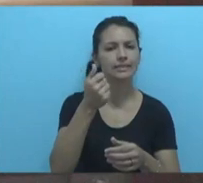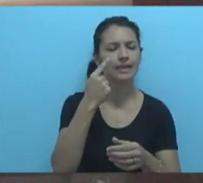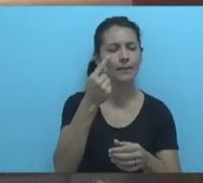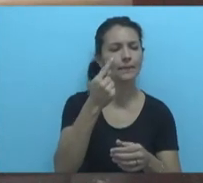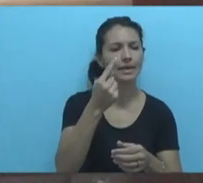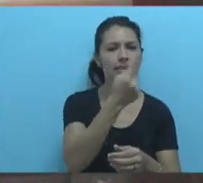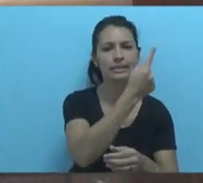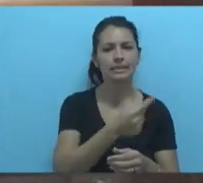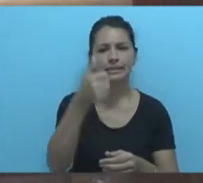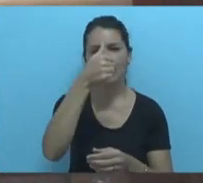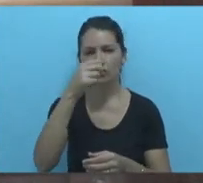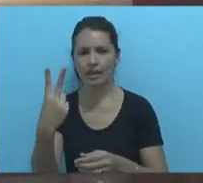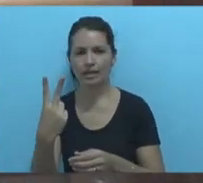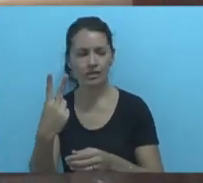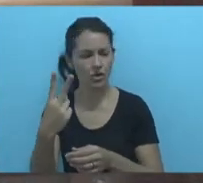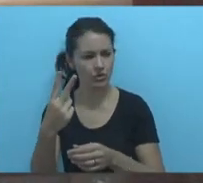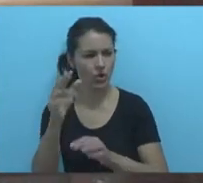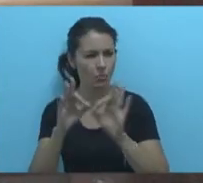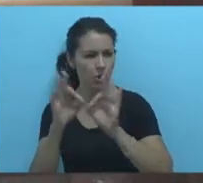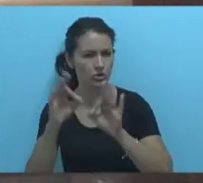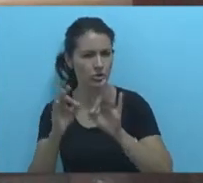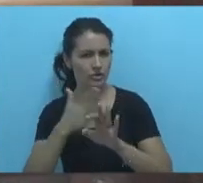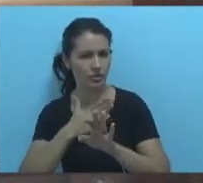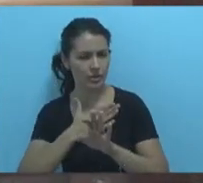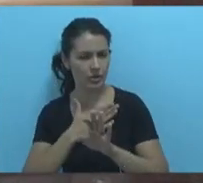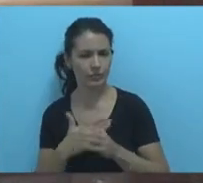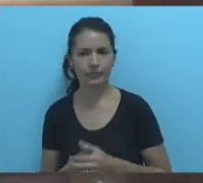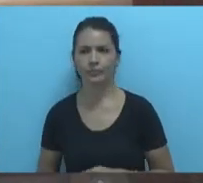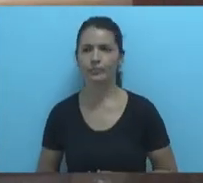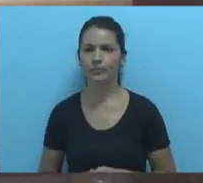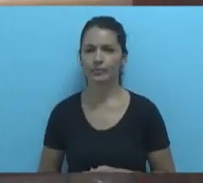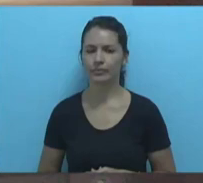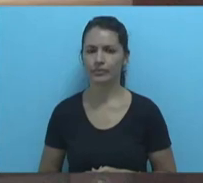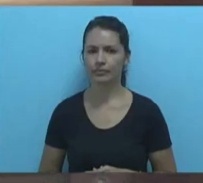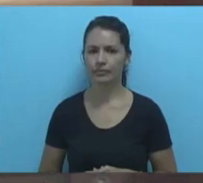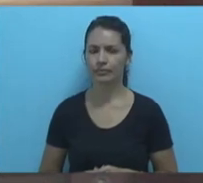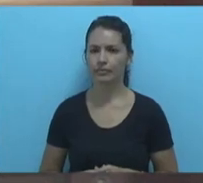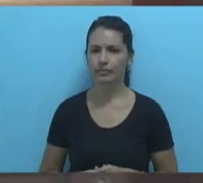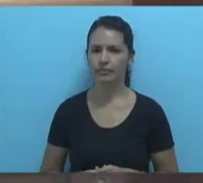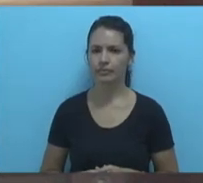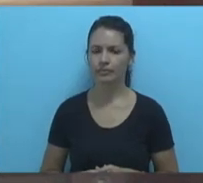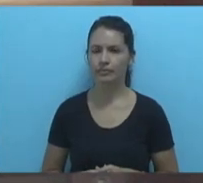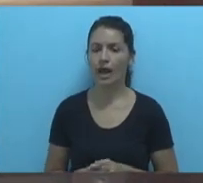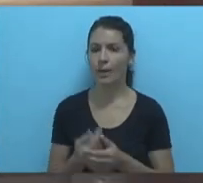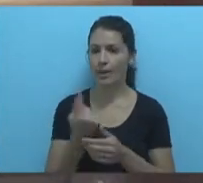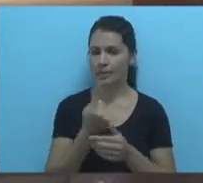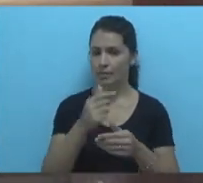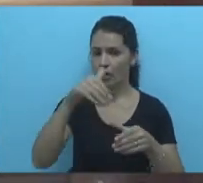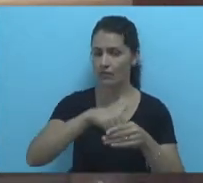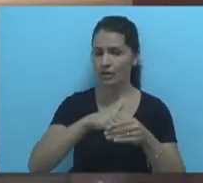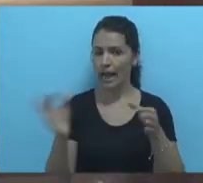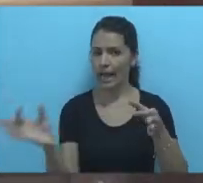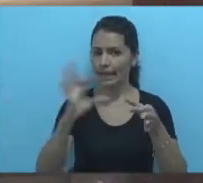46.162. Bien. Vamos a poner a consideración el proyecto de comunicación leído por secretaría con